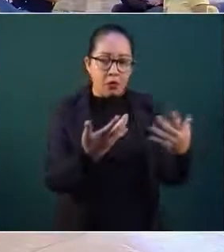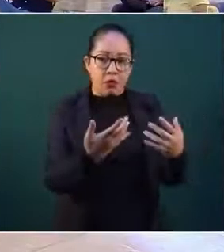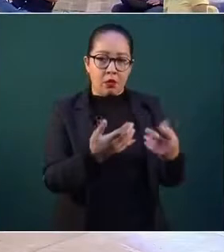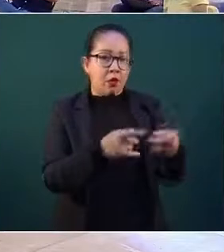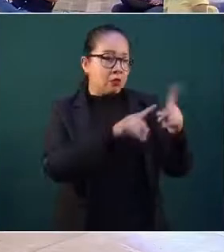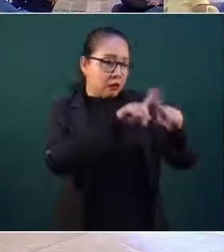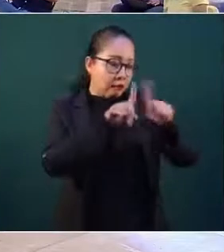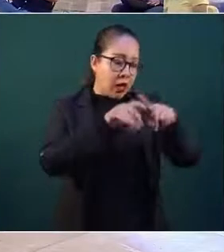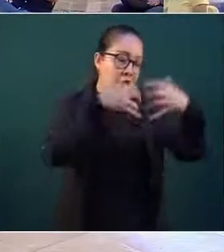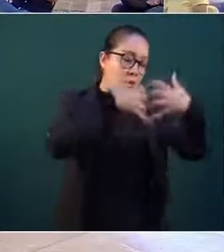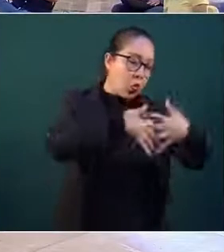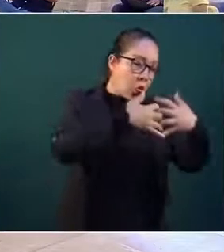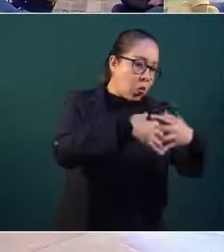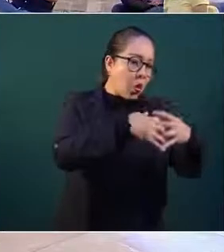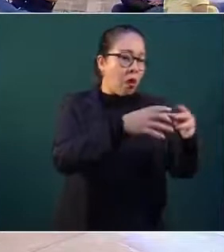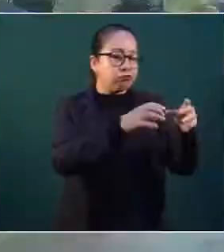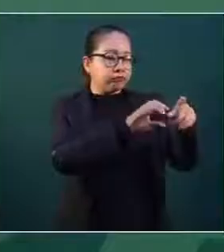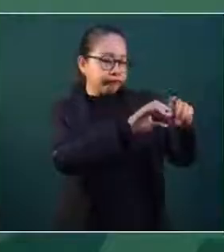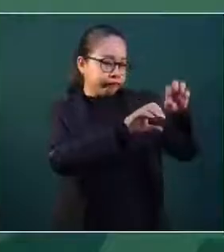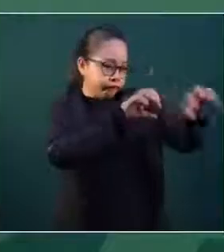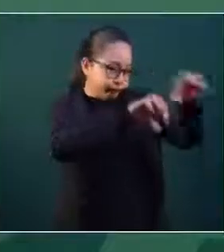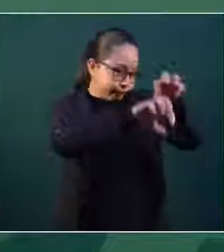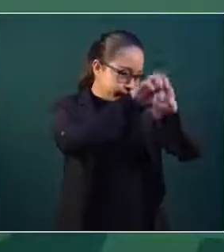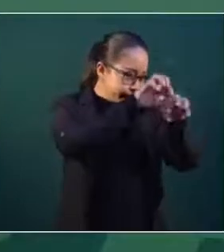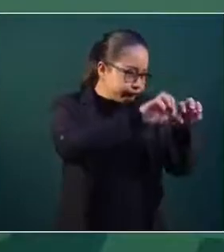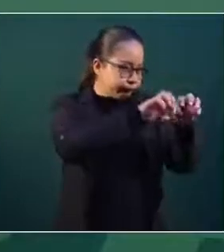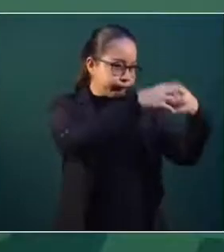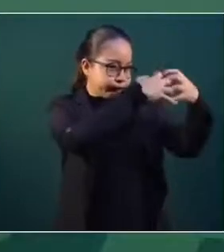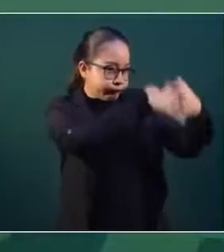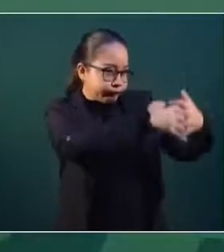turbinas en las plantas